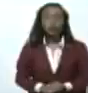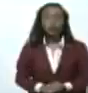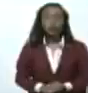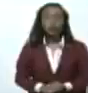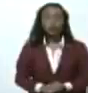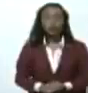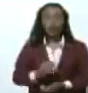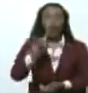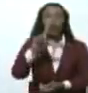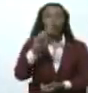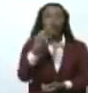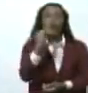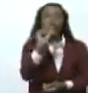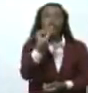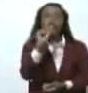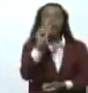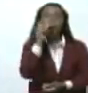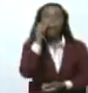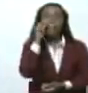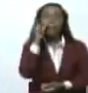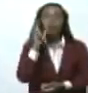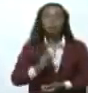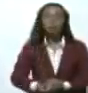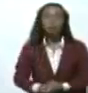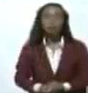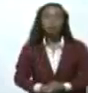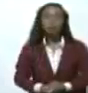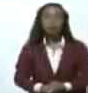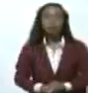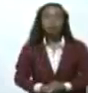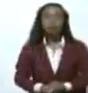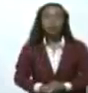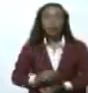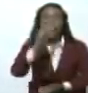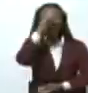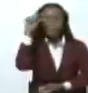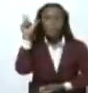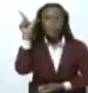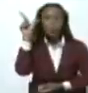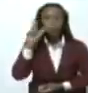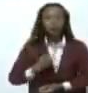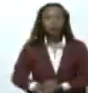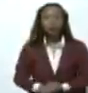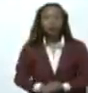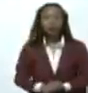Luis José Marcano Salazar, del PSUV,